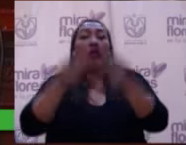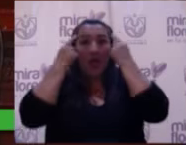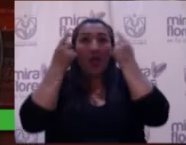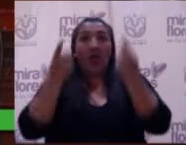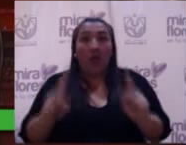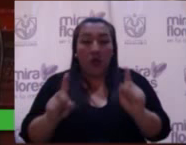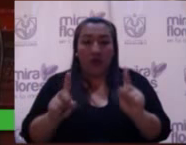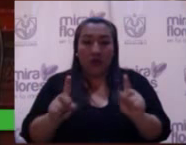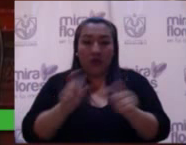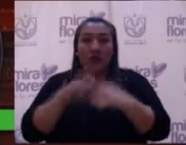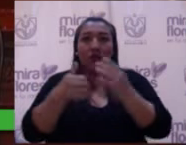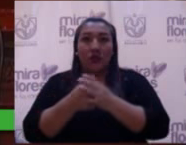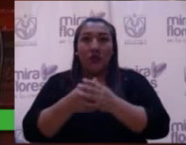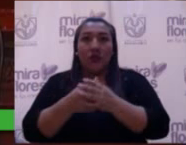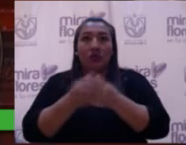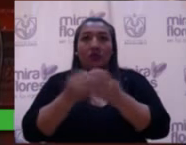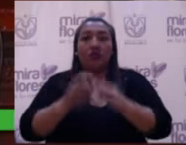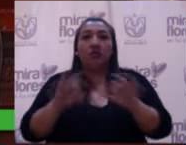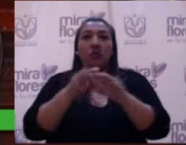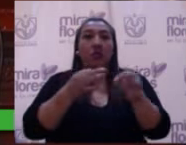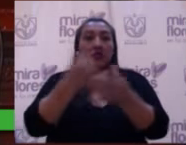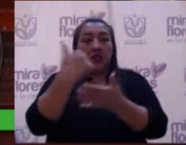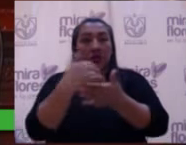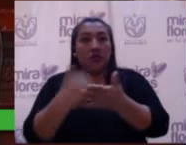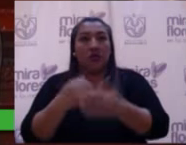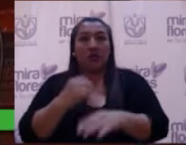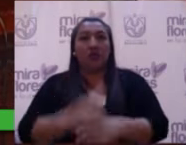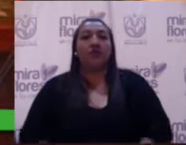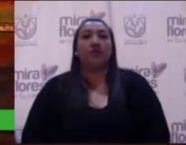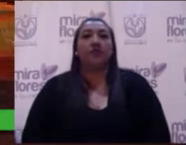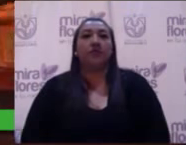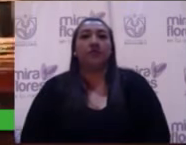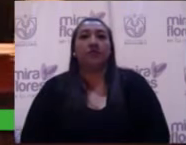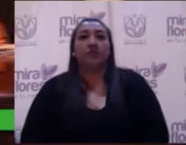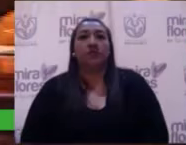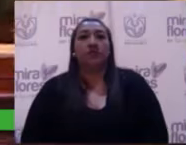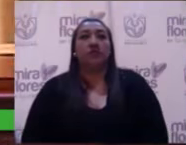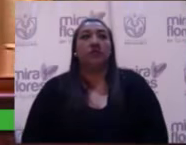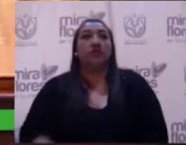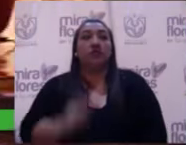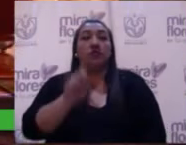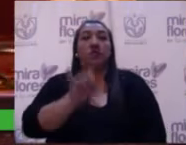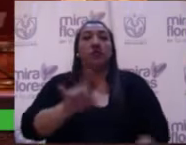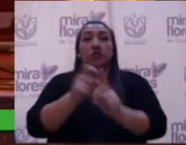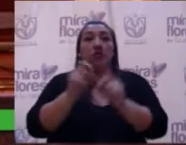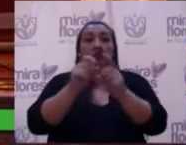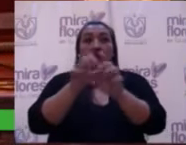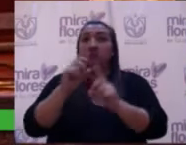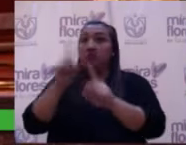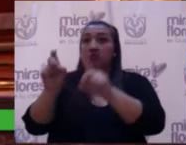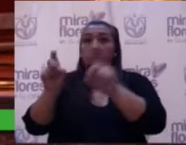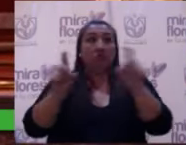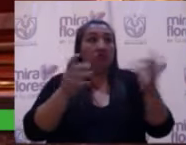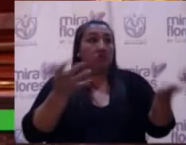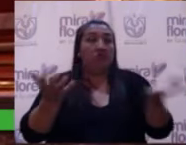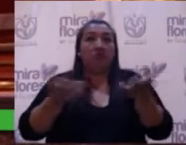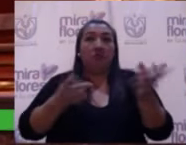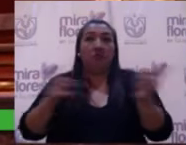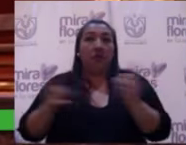acuerdo y de conformidad a las consideraciones expuestas en el mismo. Ofrezco el uso de la palabra al